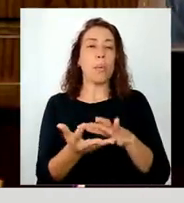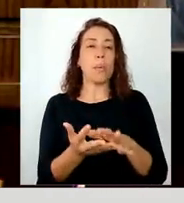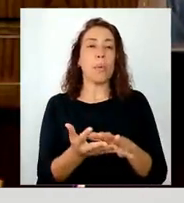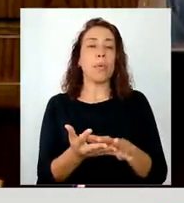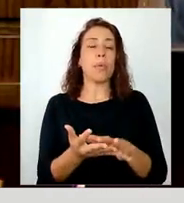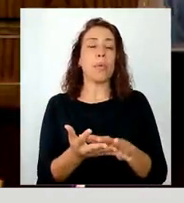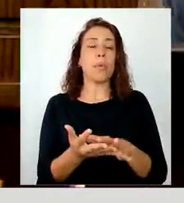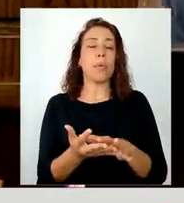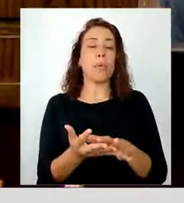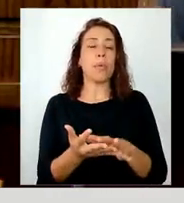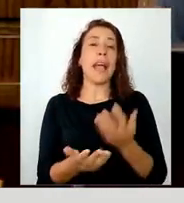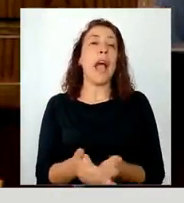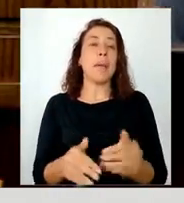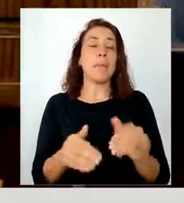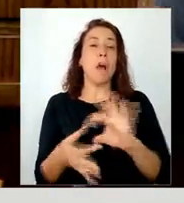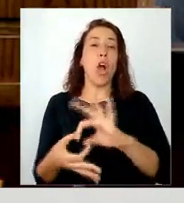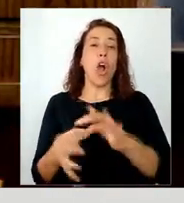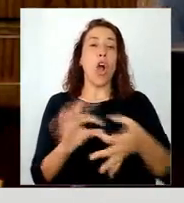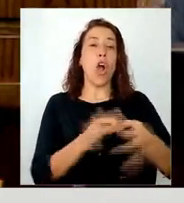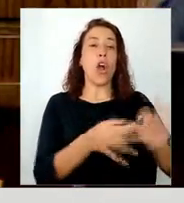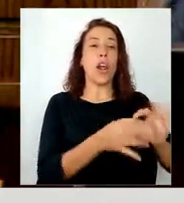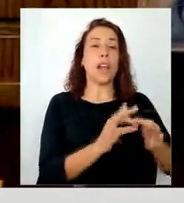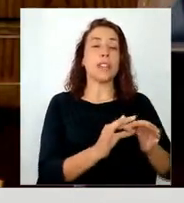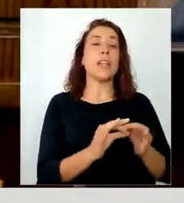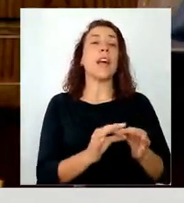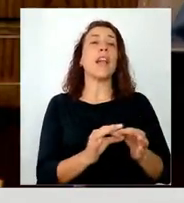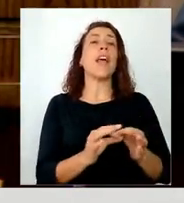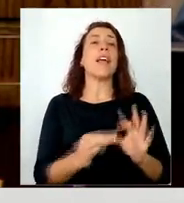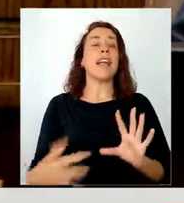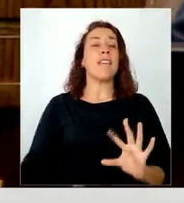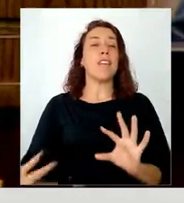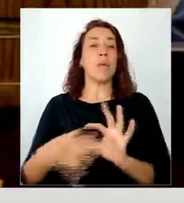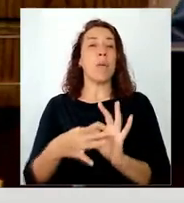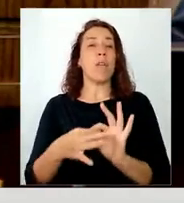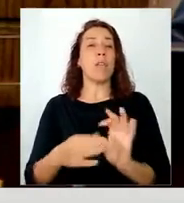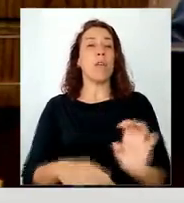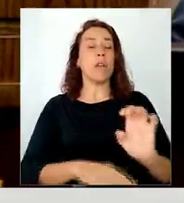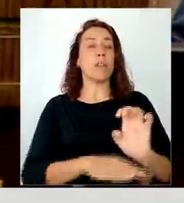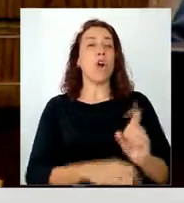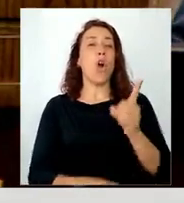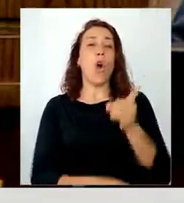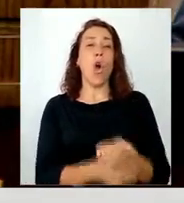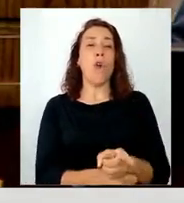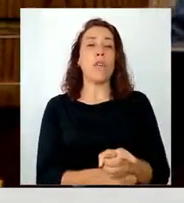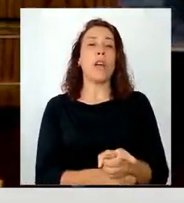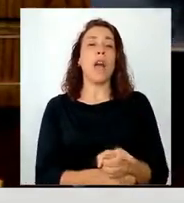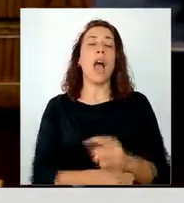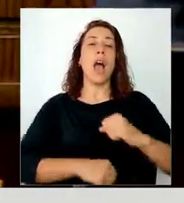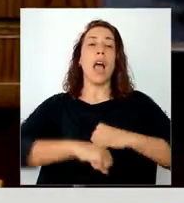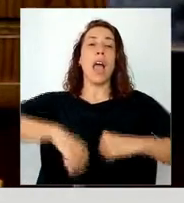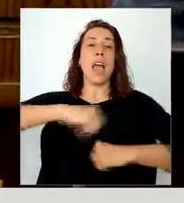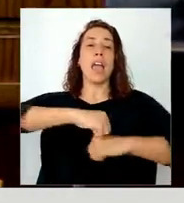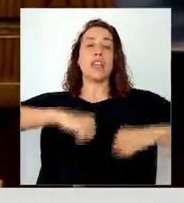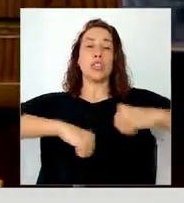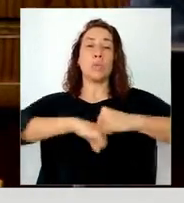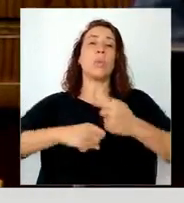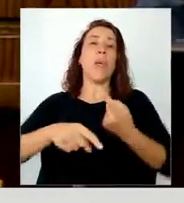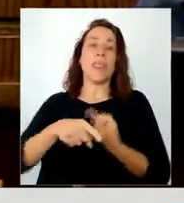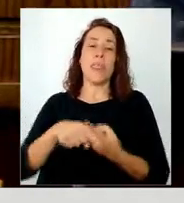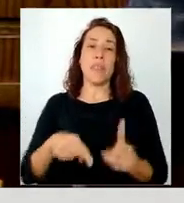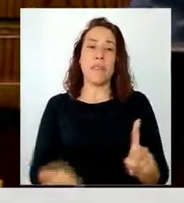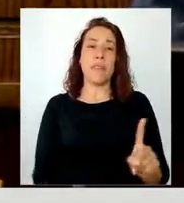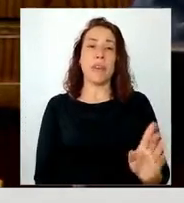organizaciones relacionadas con el estado obliga a tener una estructura orgánica diferente y estamos claros